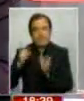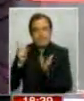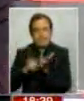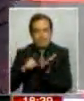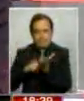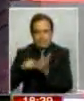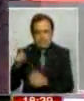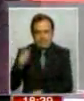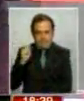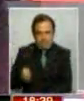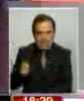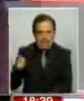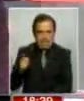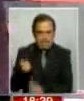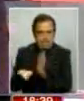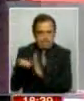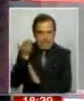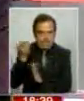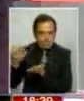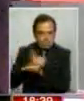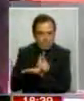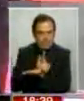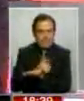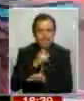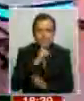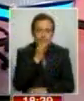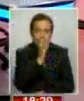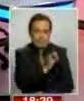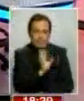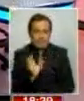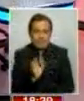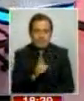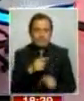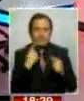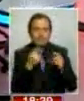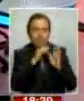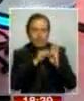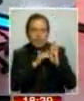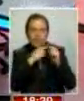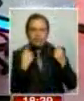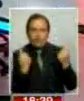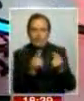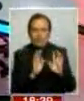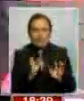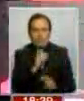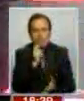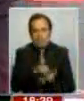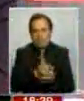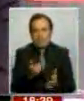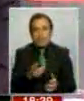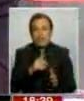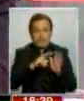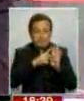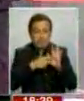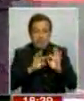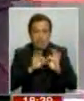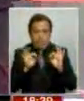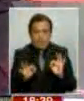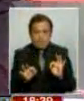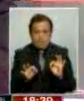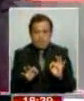altos ingresos. Así que solo te digo ese detalle. Sí, pero no. Ahora, vamos a la reforma educacional. Vamos a la reforma educacional.